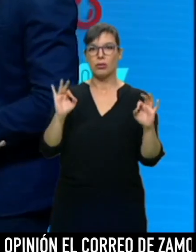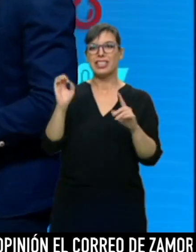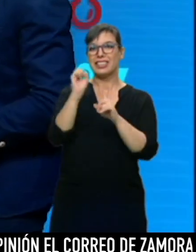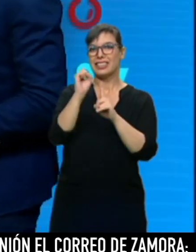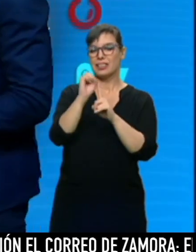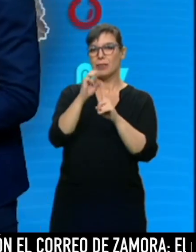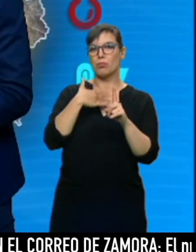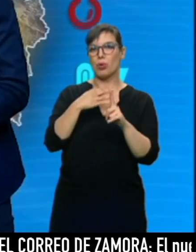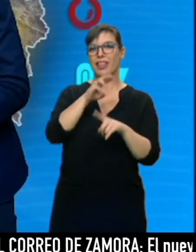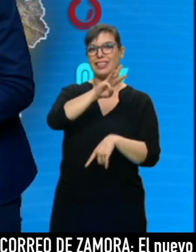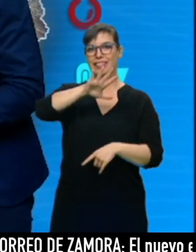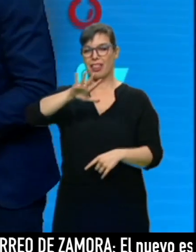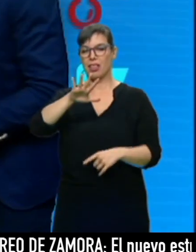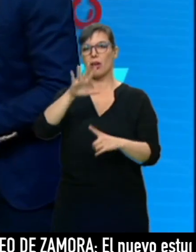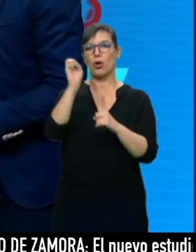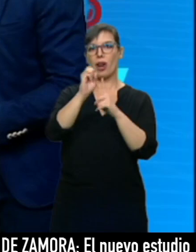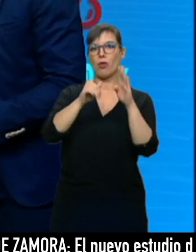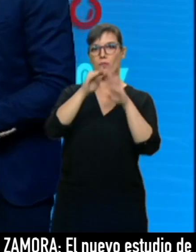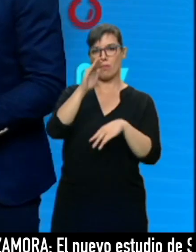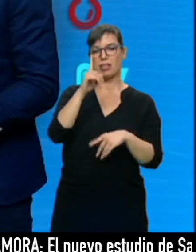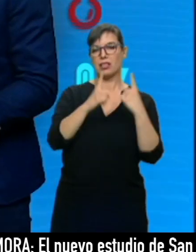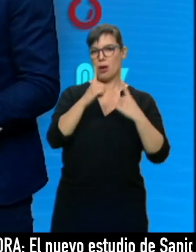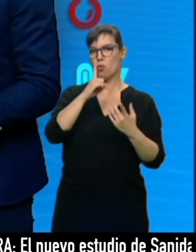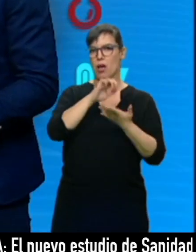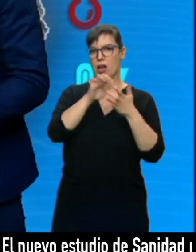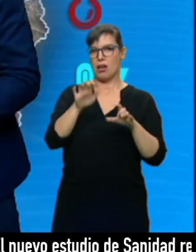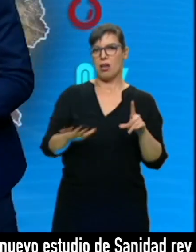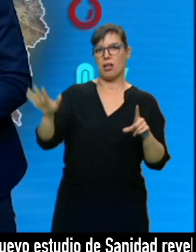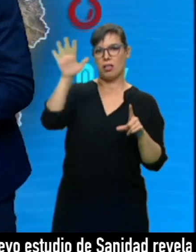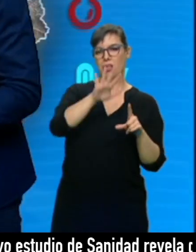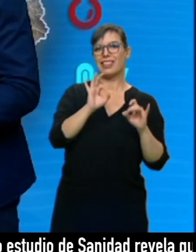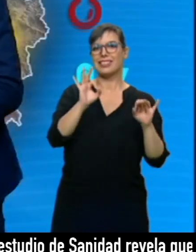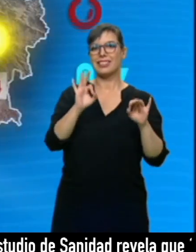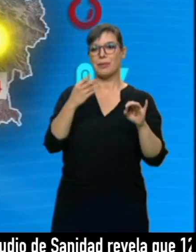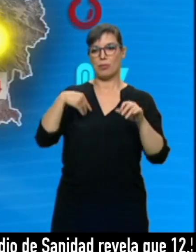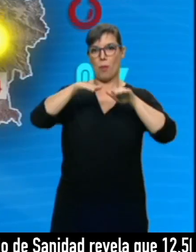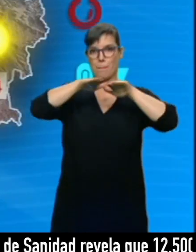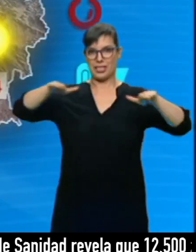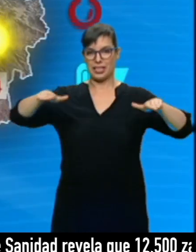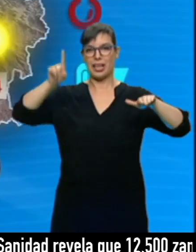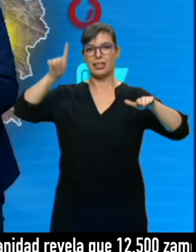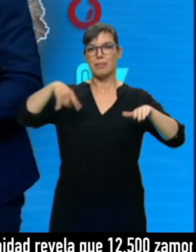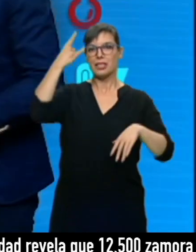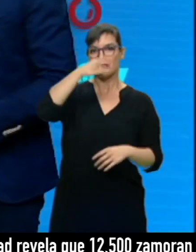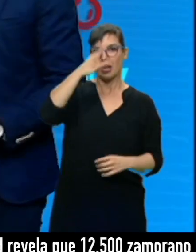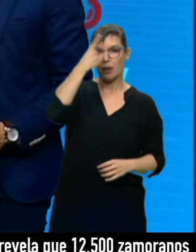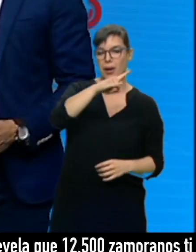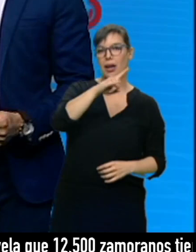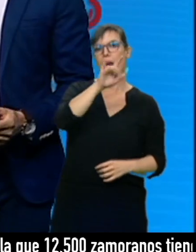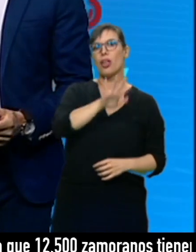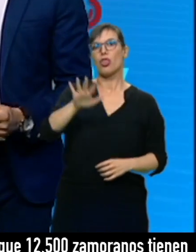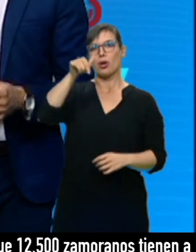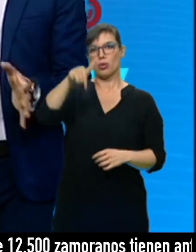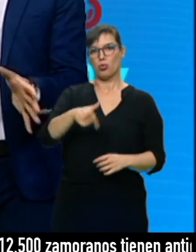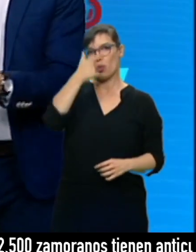temperaturas por encima de los 35 grados en muchos puntos de Castilla y León, especialmente en la meseta, también en Salamanca y en zonas del